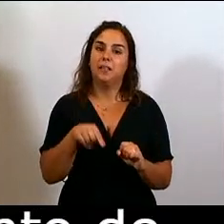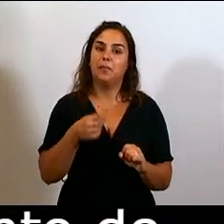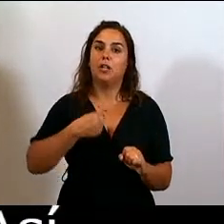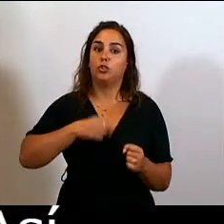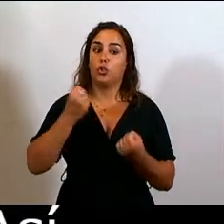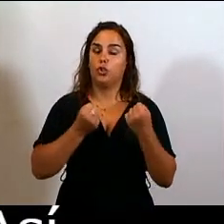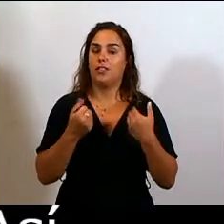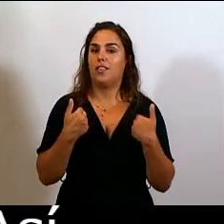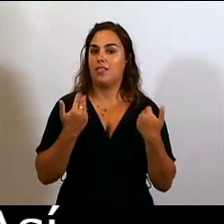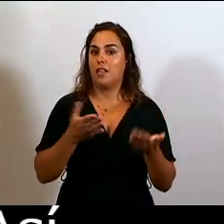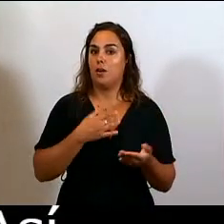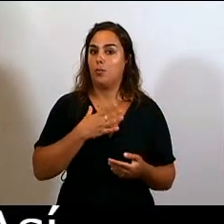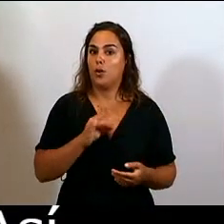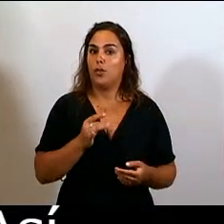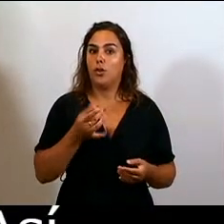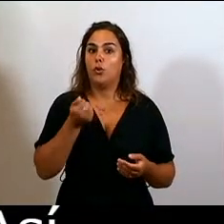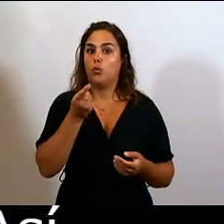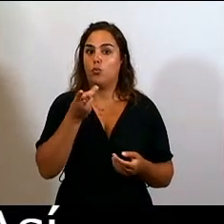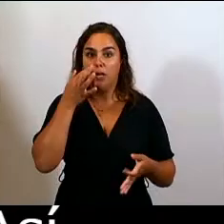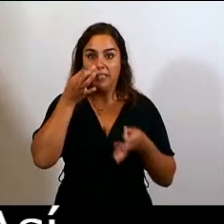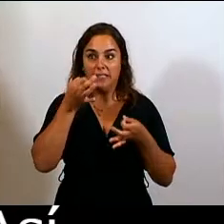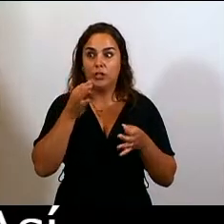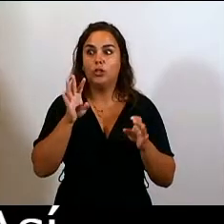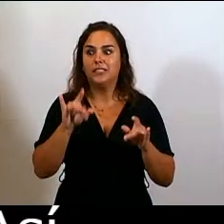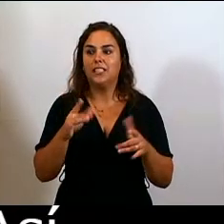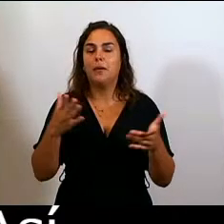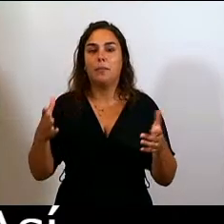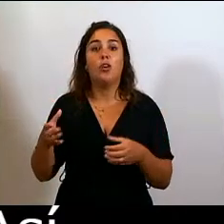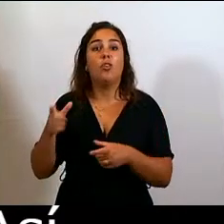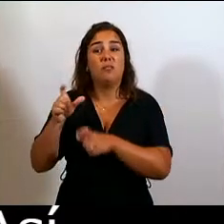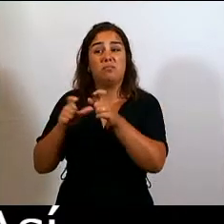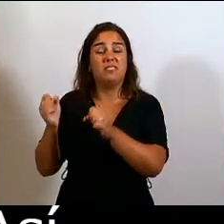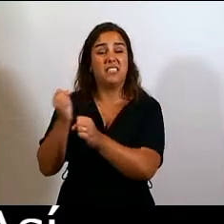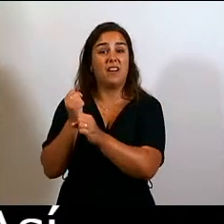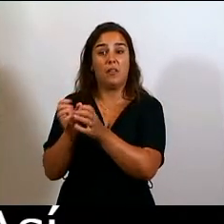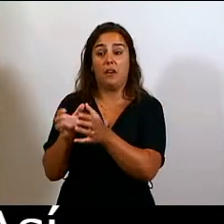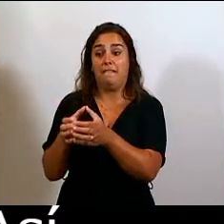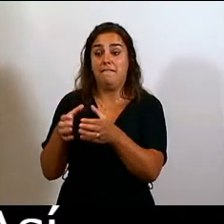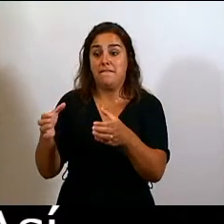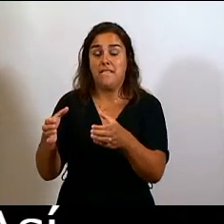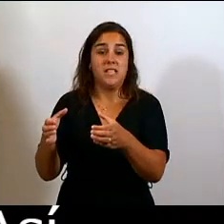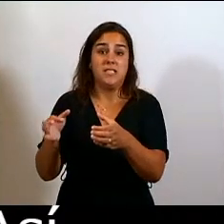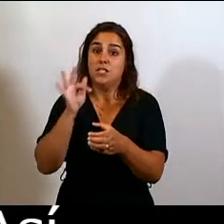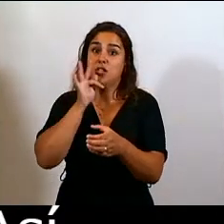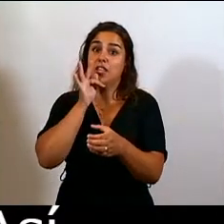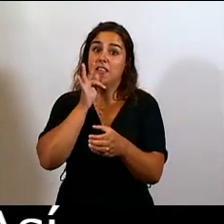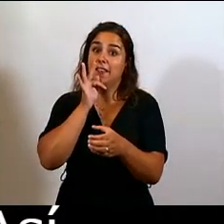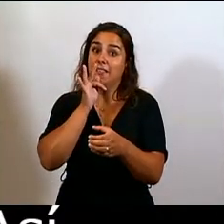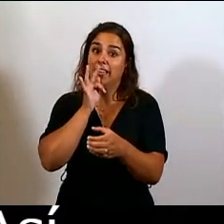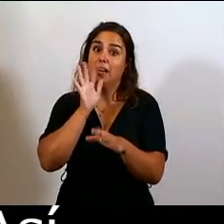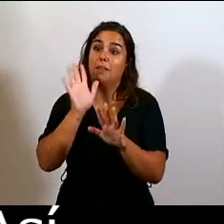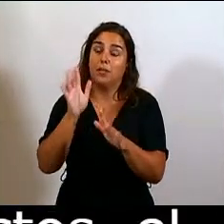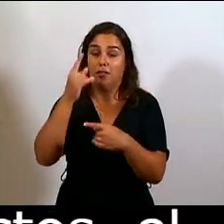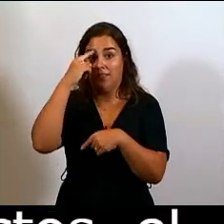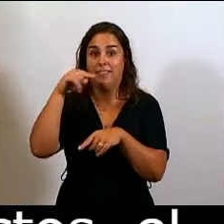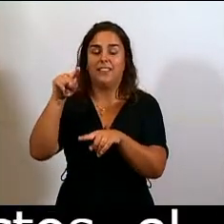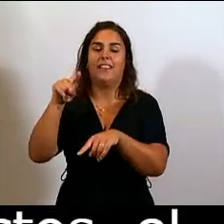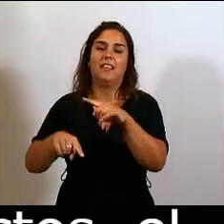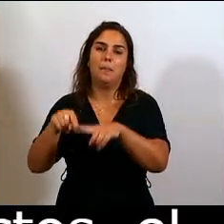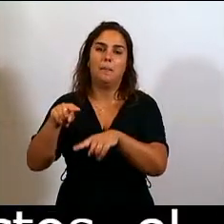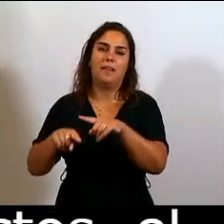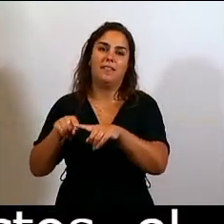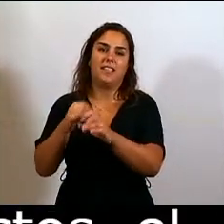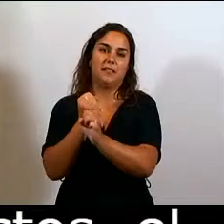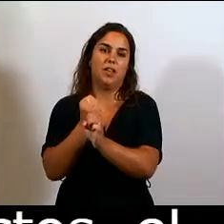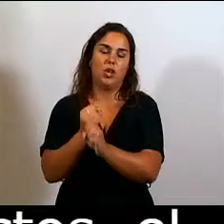dar en números exactos, el incremento de la plantilla sí podemos dárselo en costes exactos, pero no exactamente en el número de los